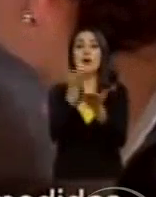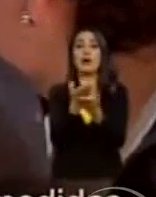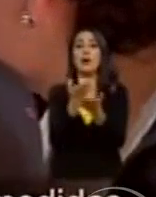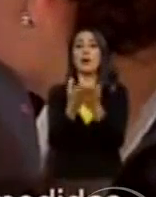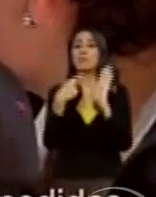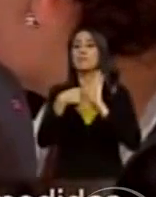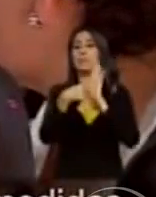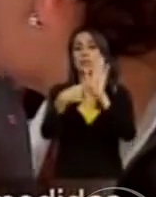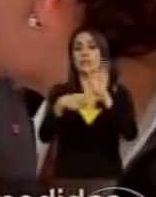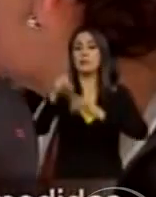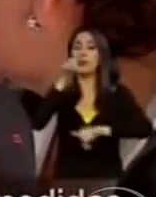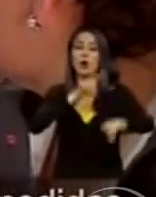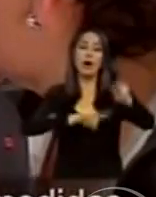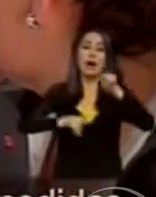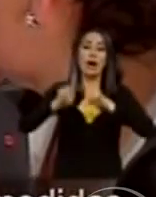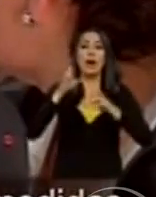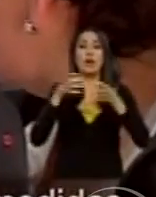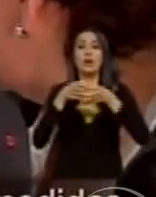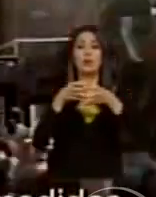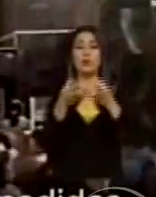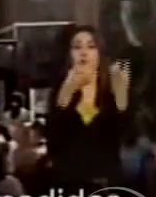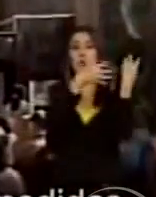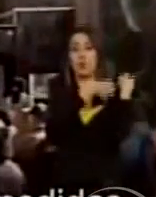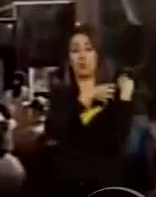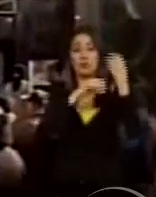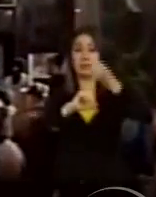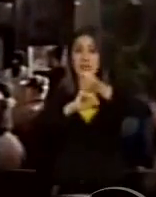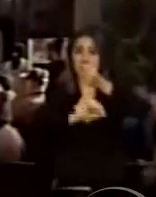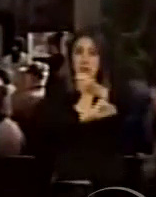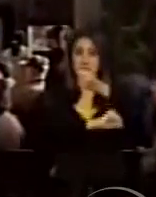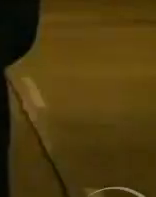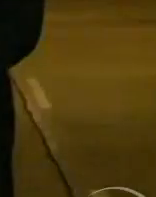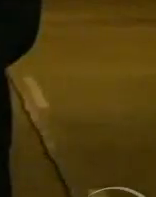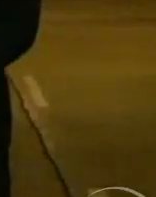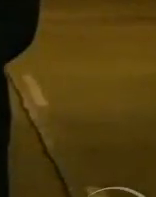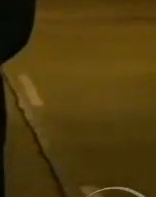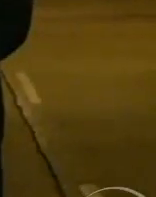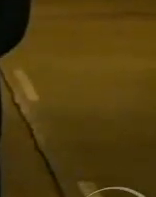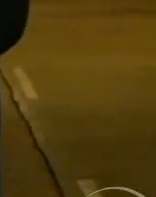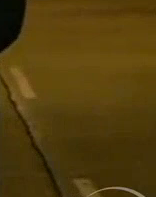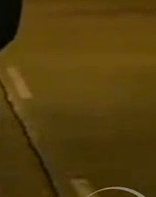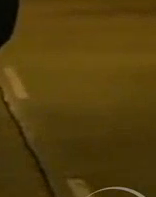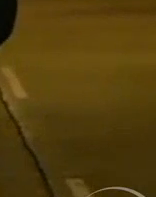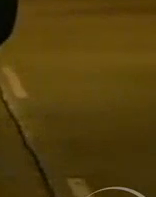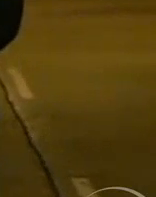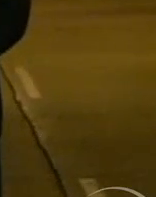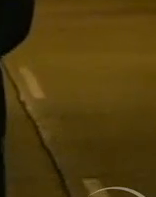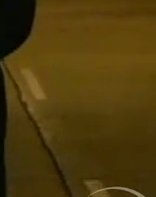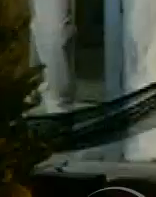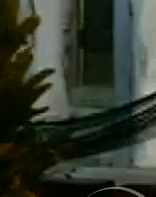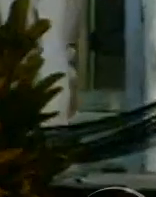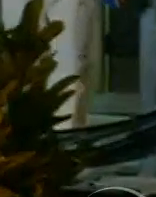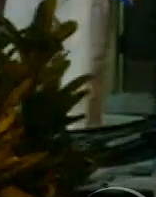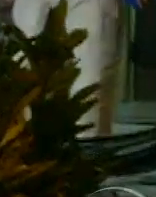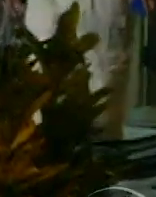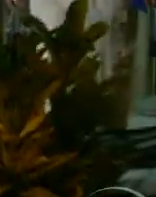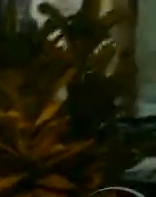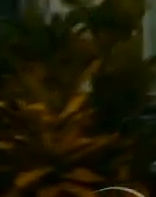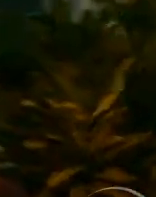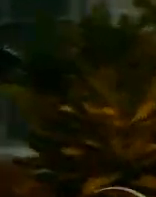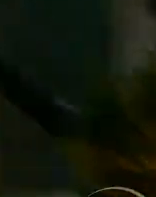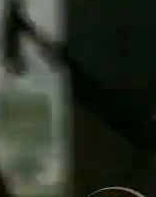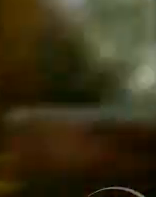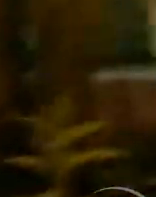medidas concretas que garanticen la sostenibilidad de la seguridad social. Además de que sigue en pie la lucha contra la